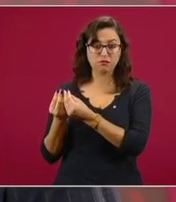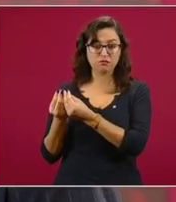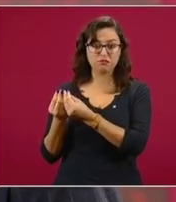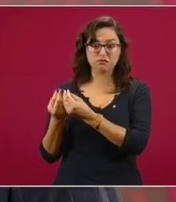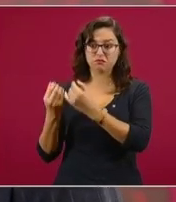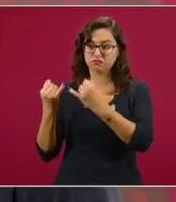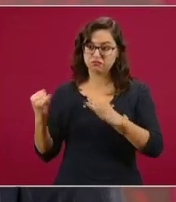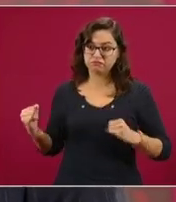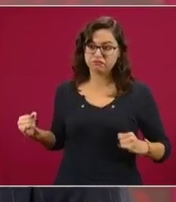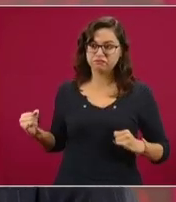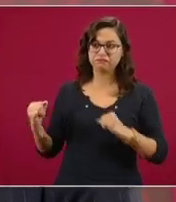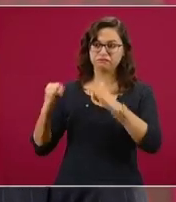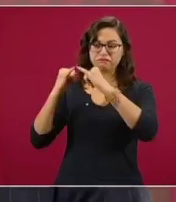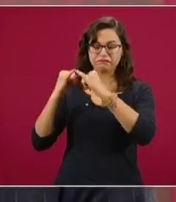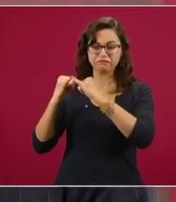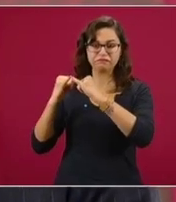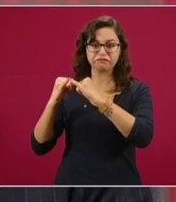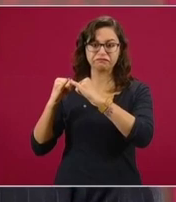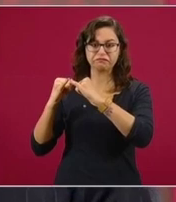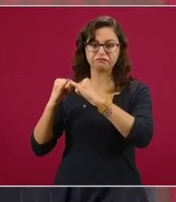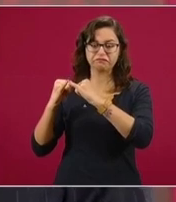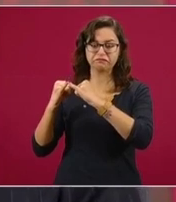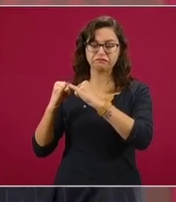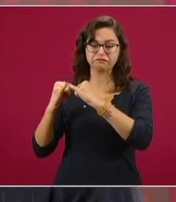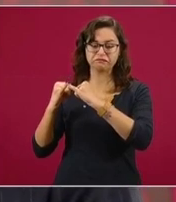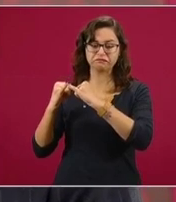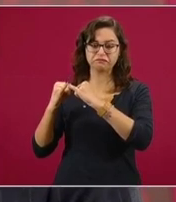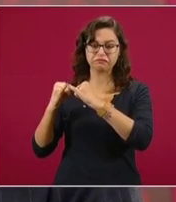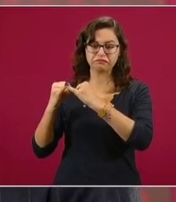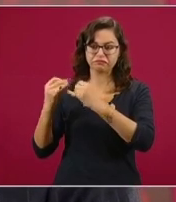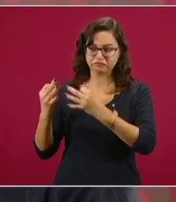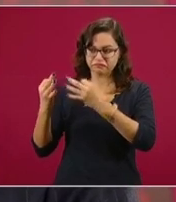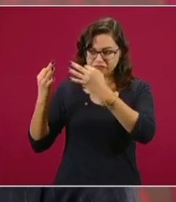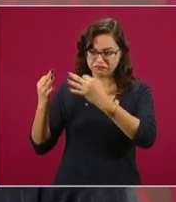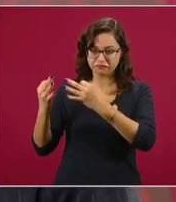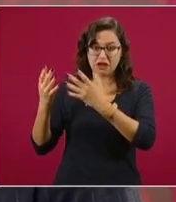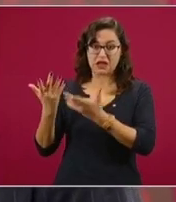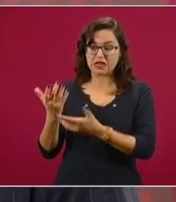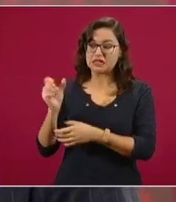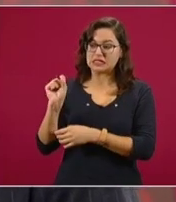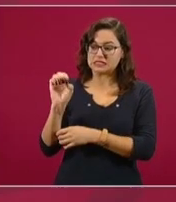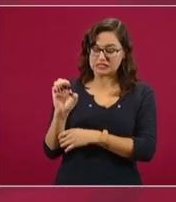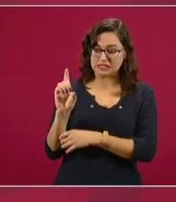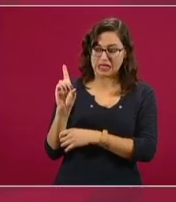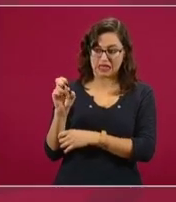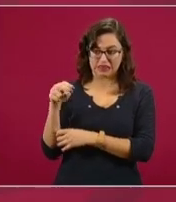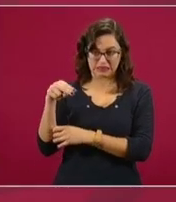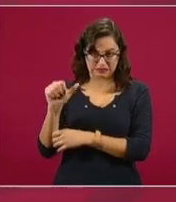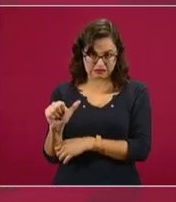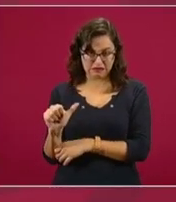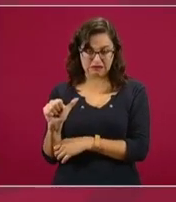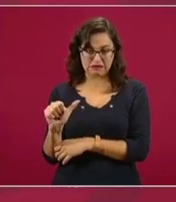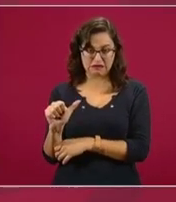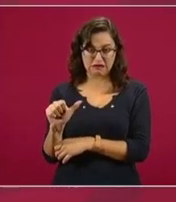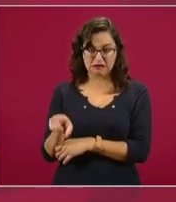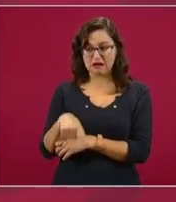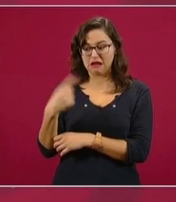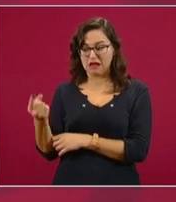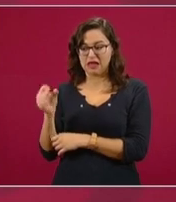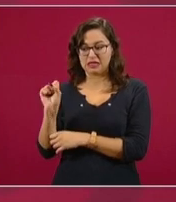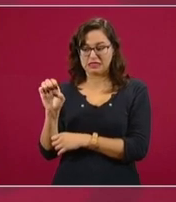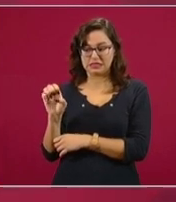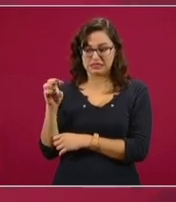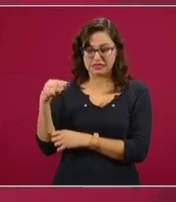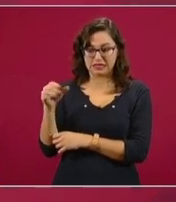e instituciones en este caso la secretaria de la defensa y la